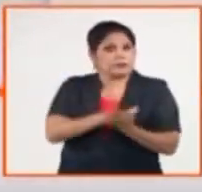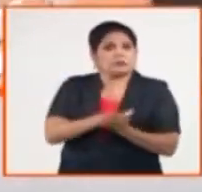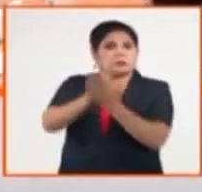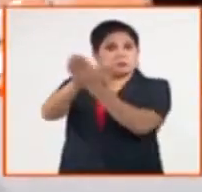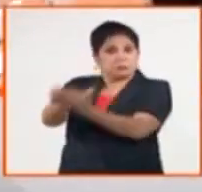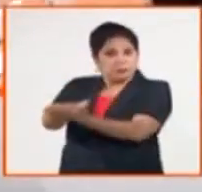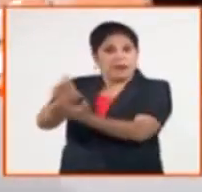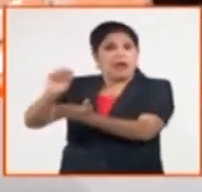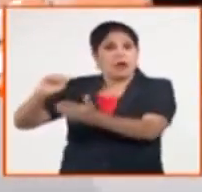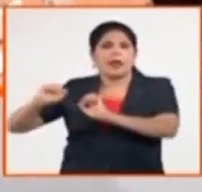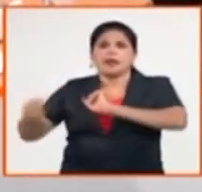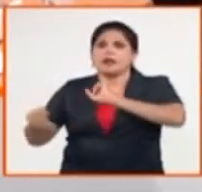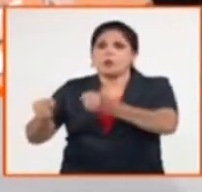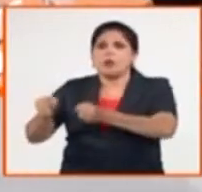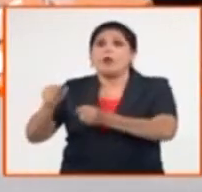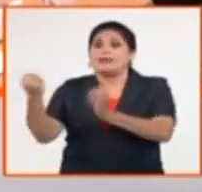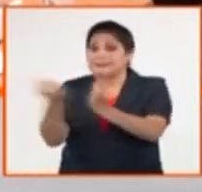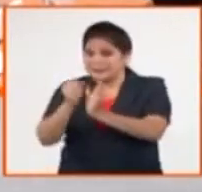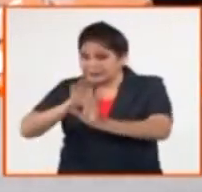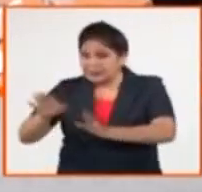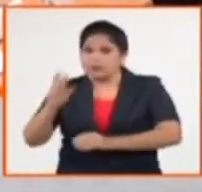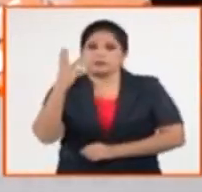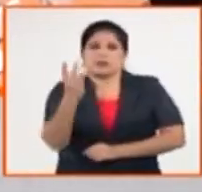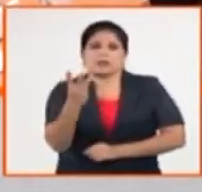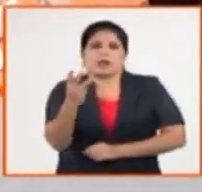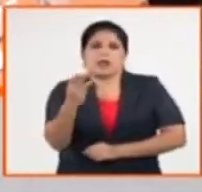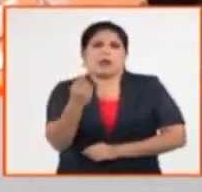se obtiene la autorización para la dosis de